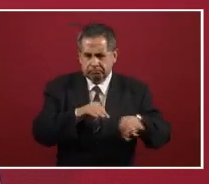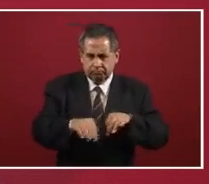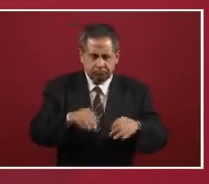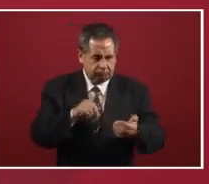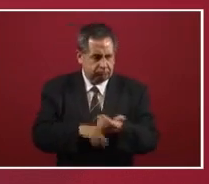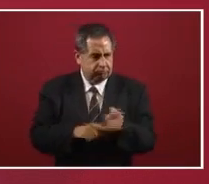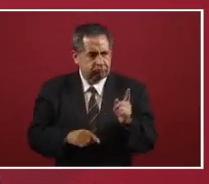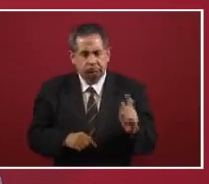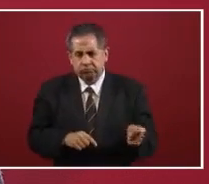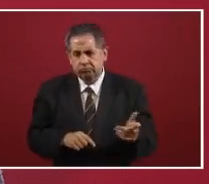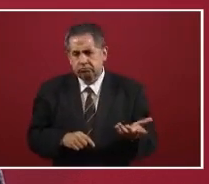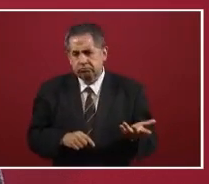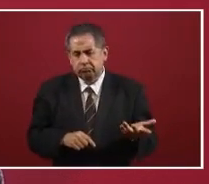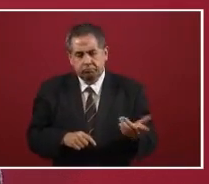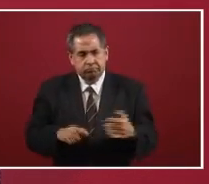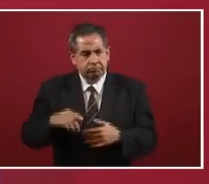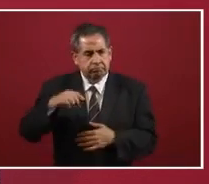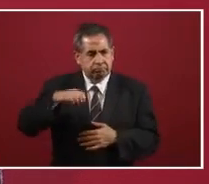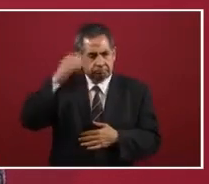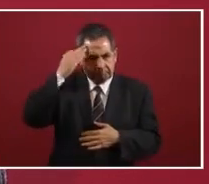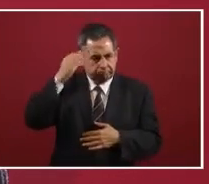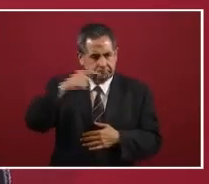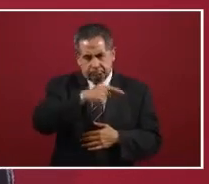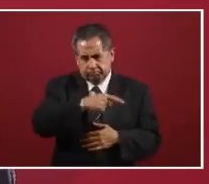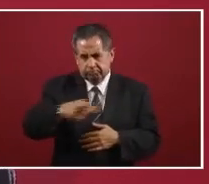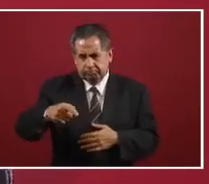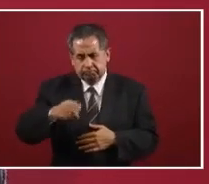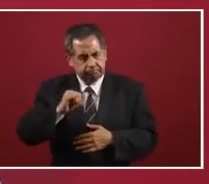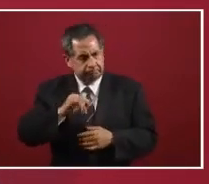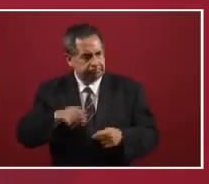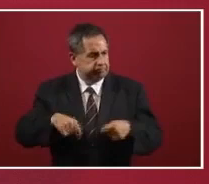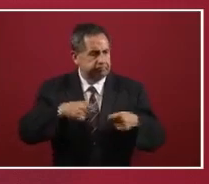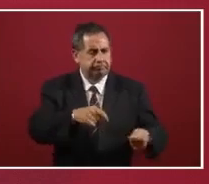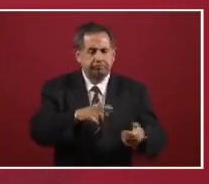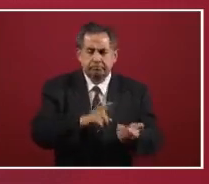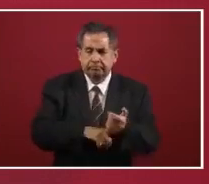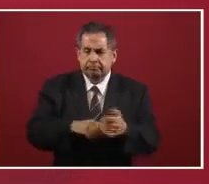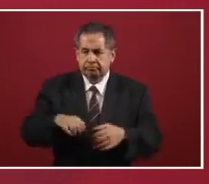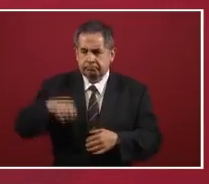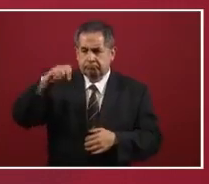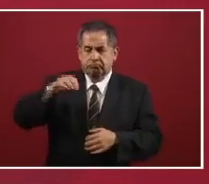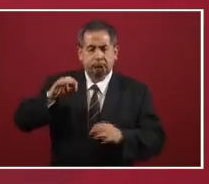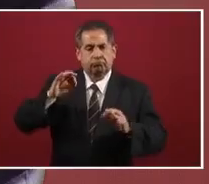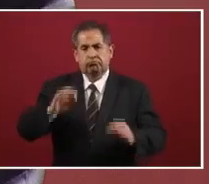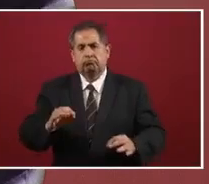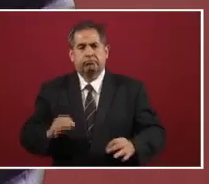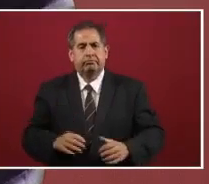de ese sector, de esa franja de edad.